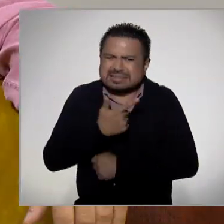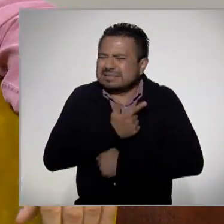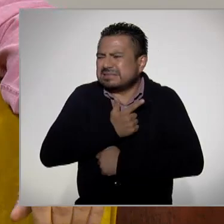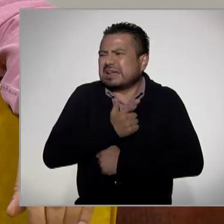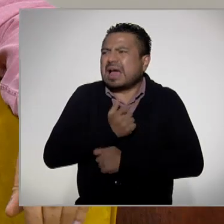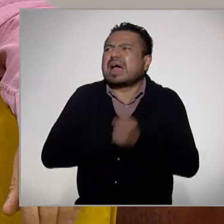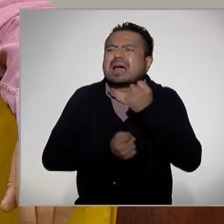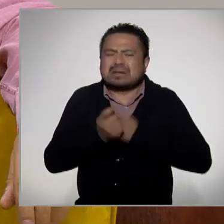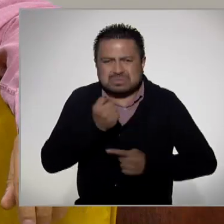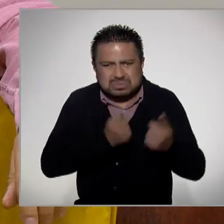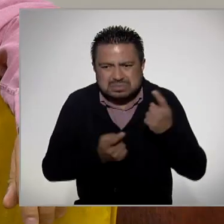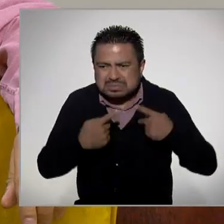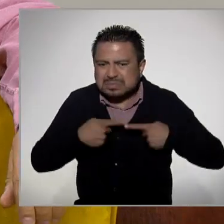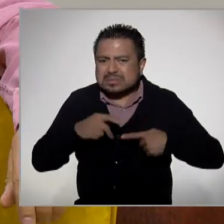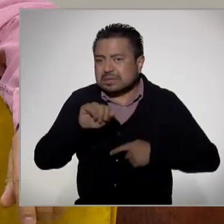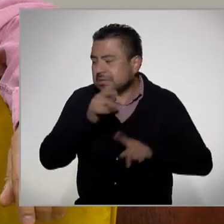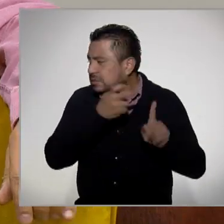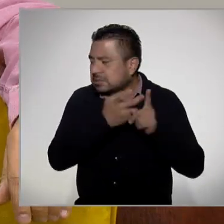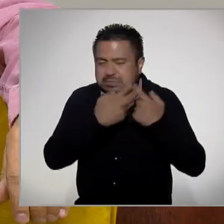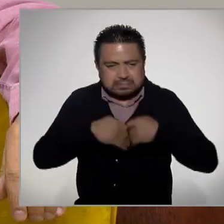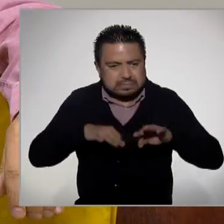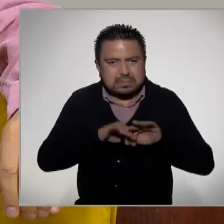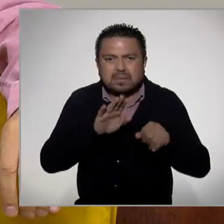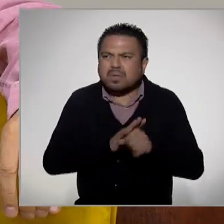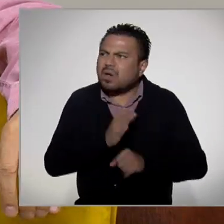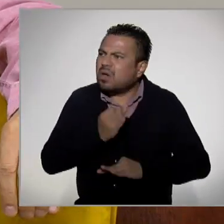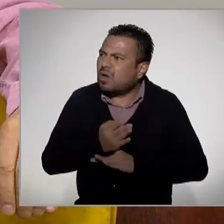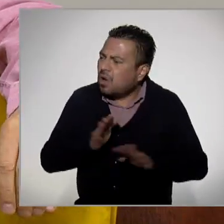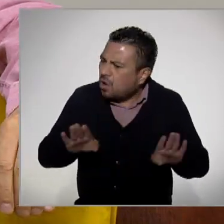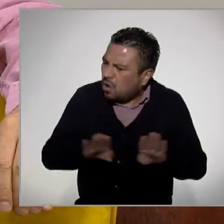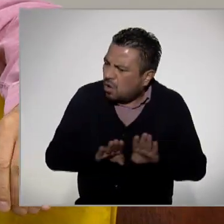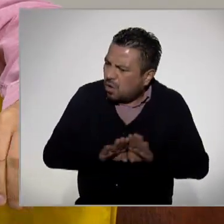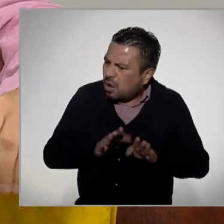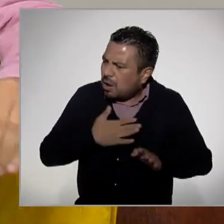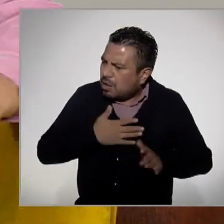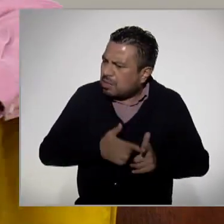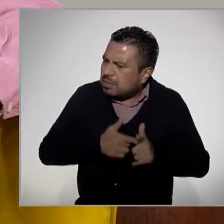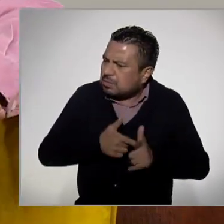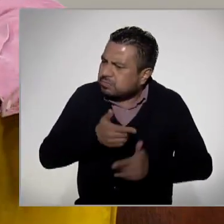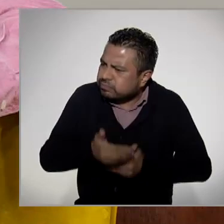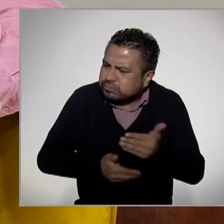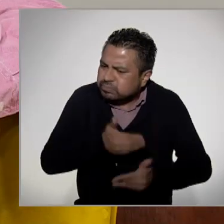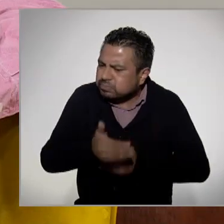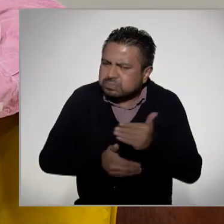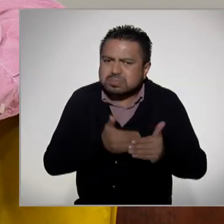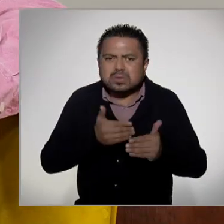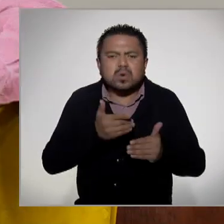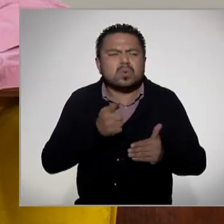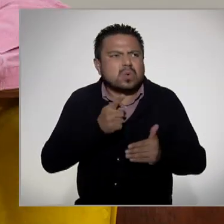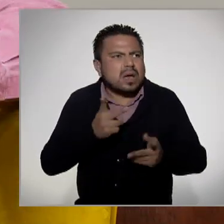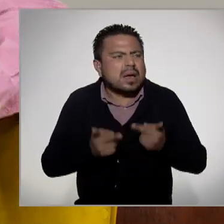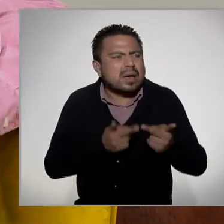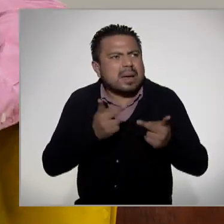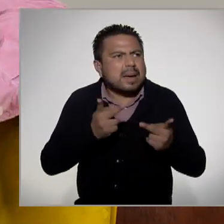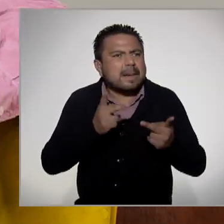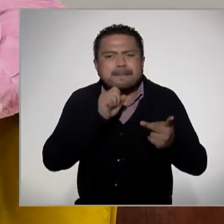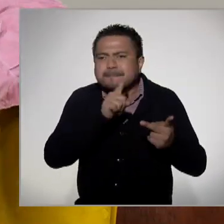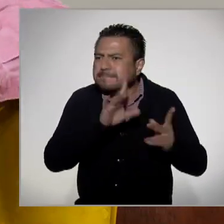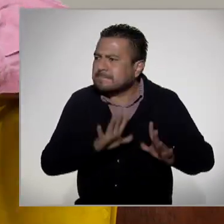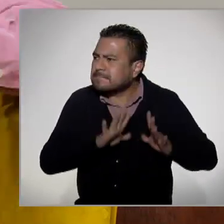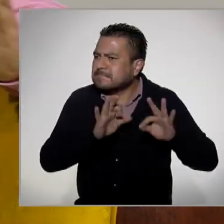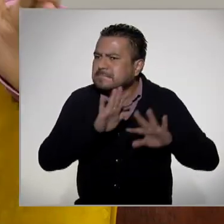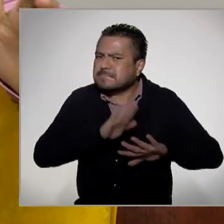eso este y eso es bien importante porque dicen cómo va a ser mi seguimiento y había y meto de una vez una pregunta porque es otra de las causas